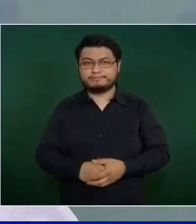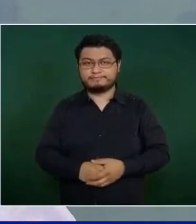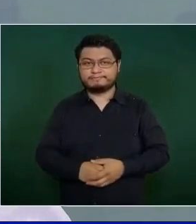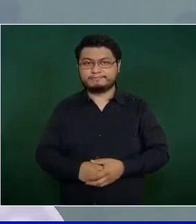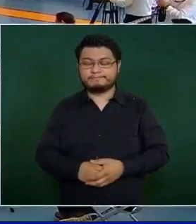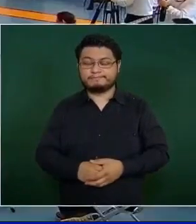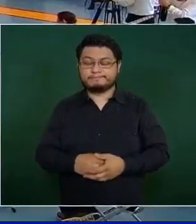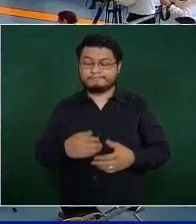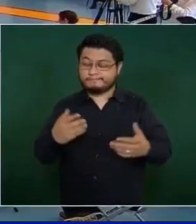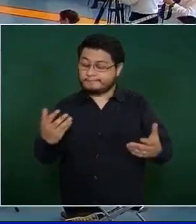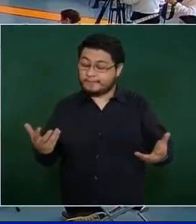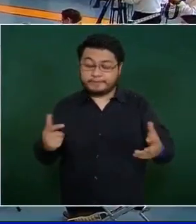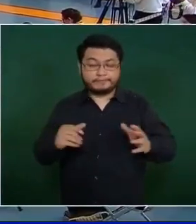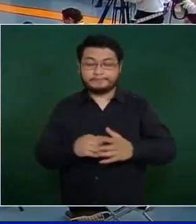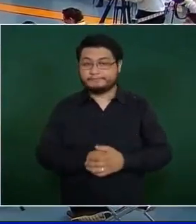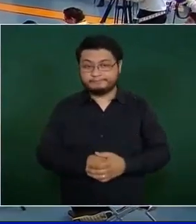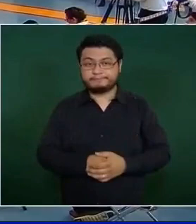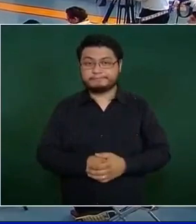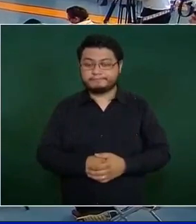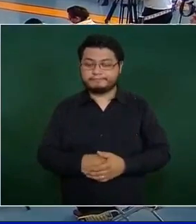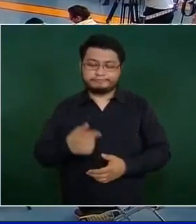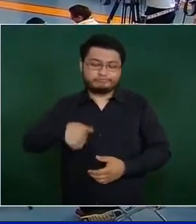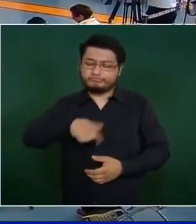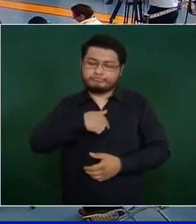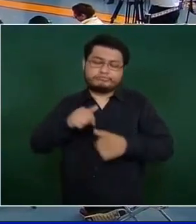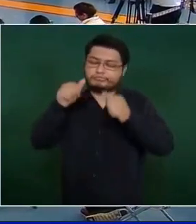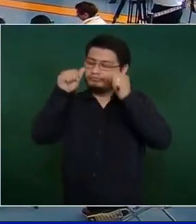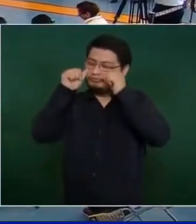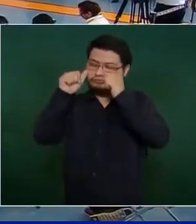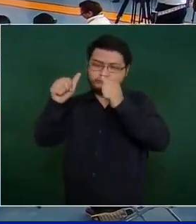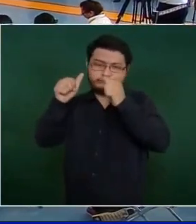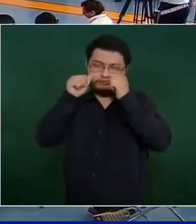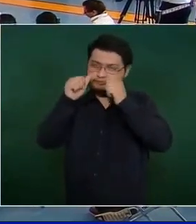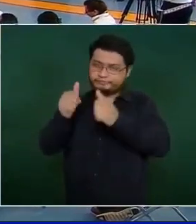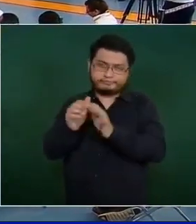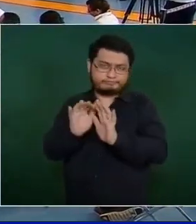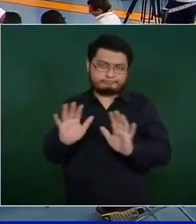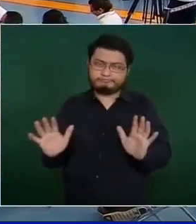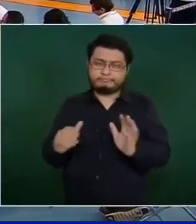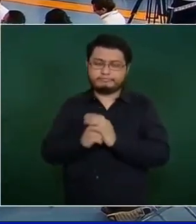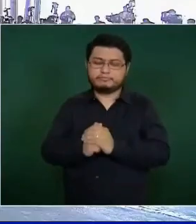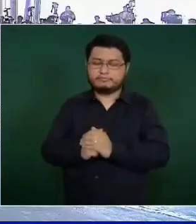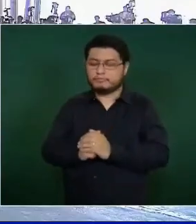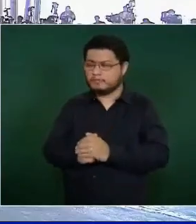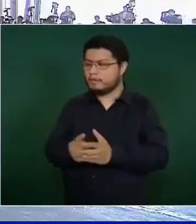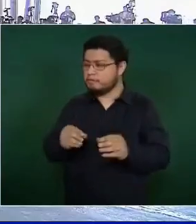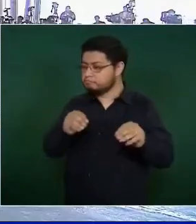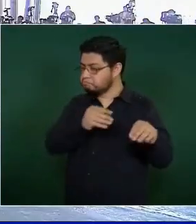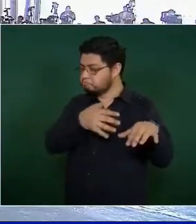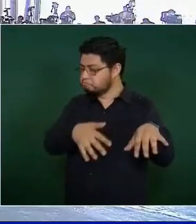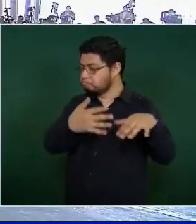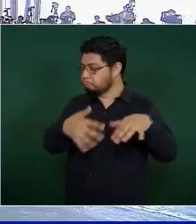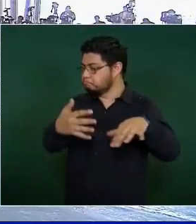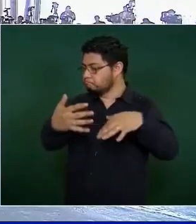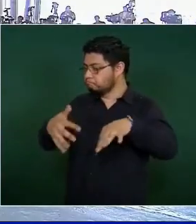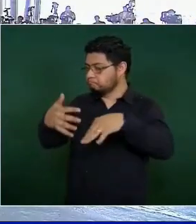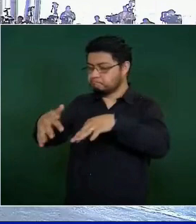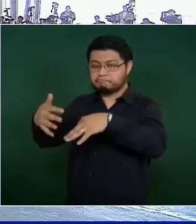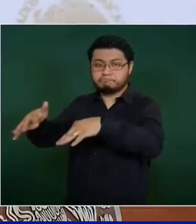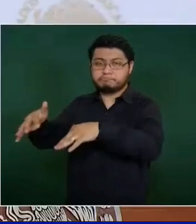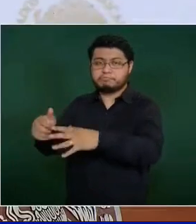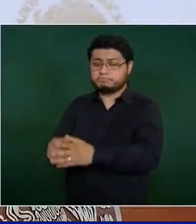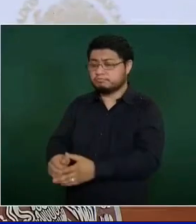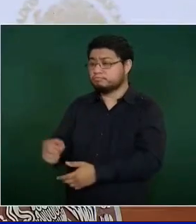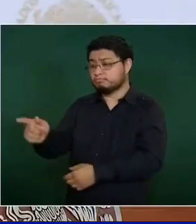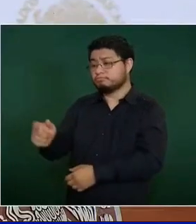Entonces vamos a estar pendientes de la movilización y que les vaya bien.